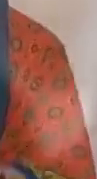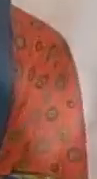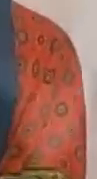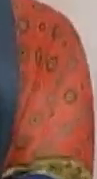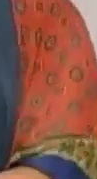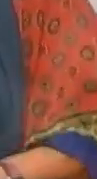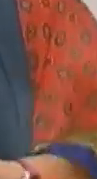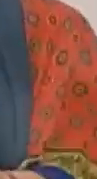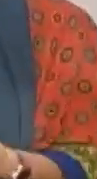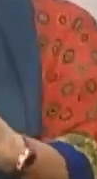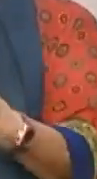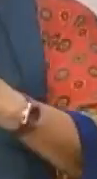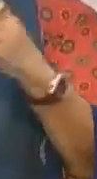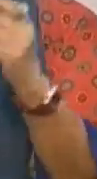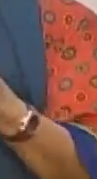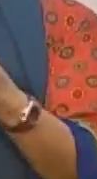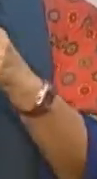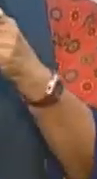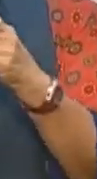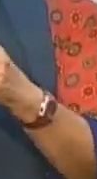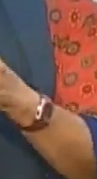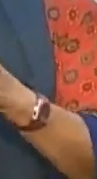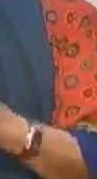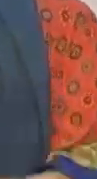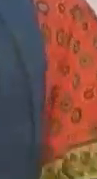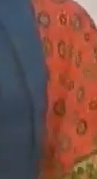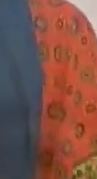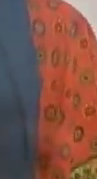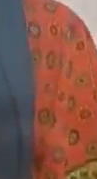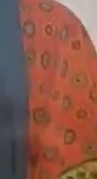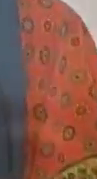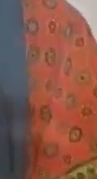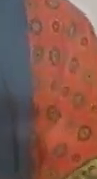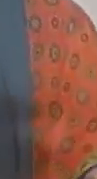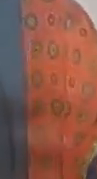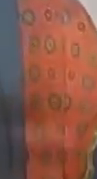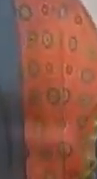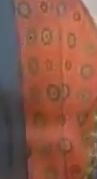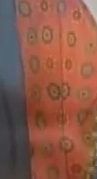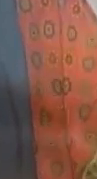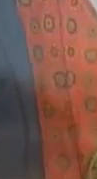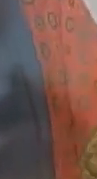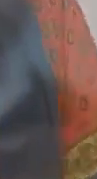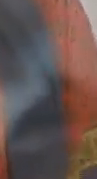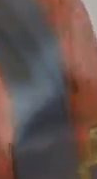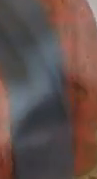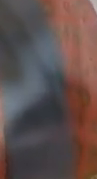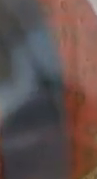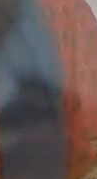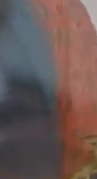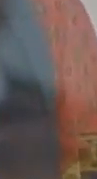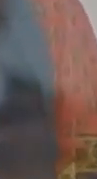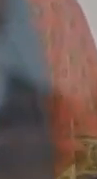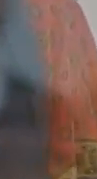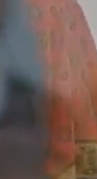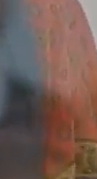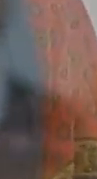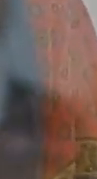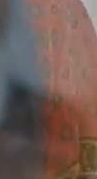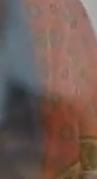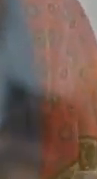Tierra de héroes, heroínas y guerreros, que lo sepa el mundo entero, que esta patria